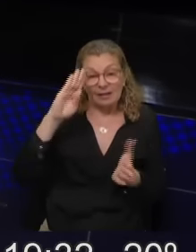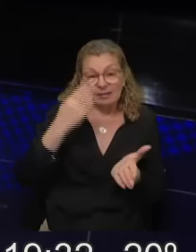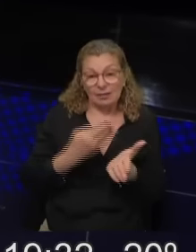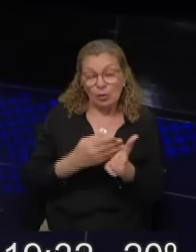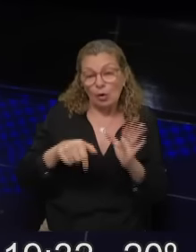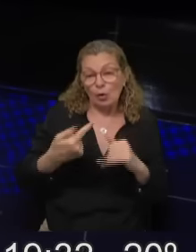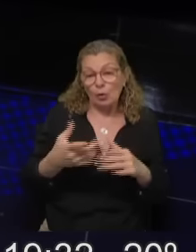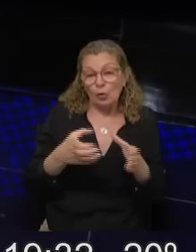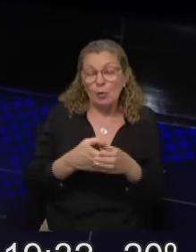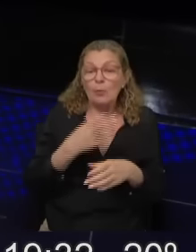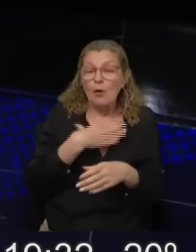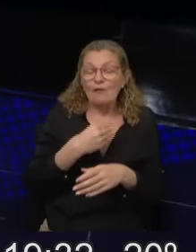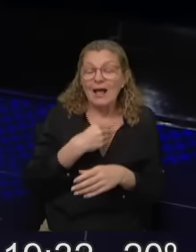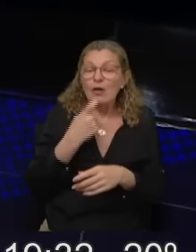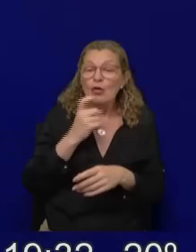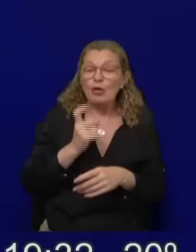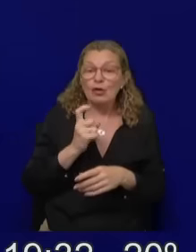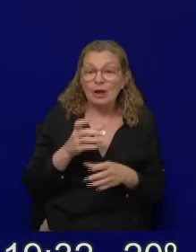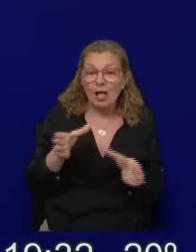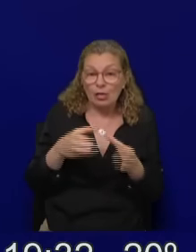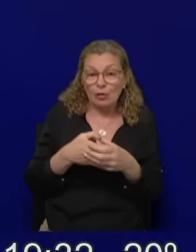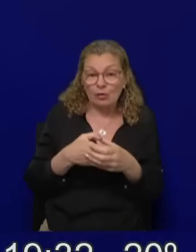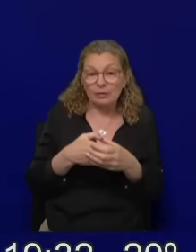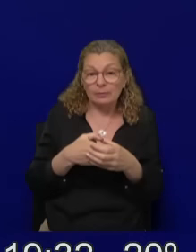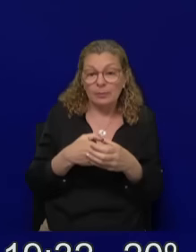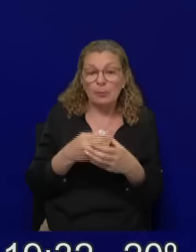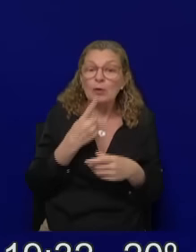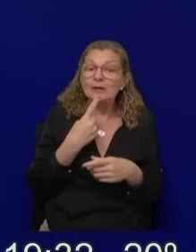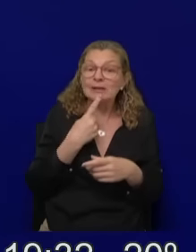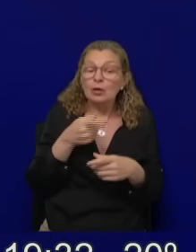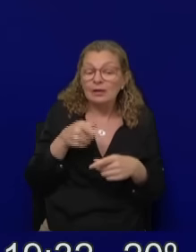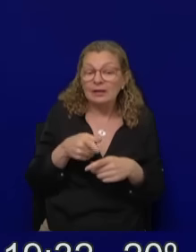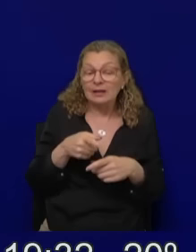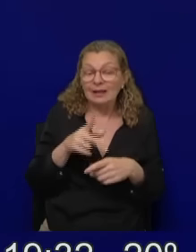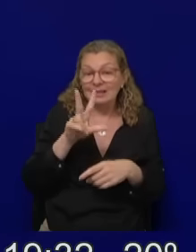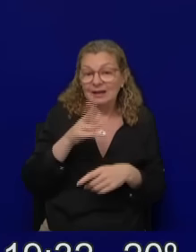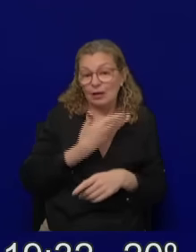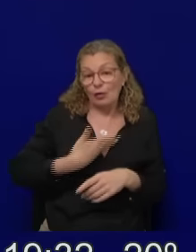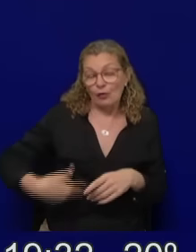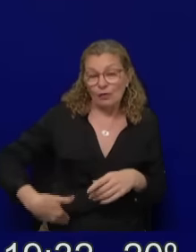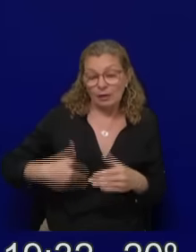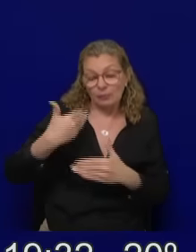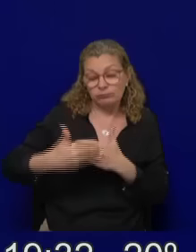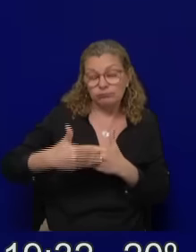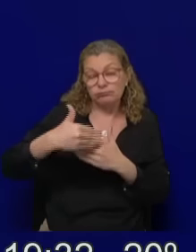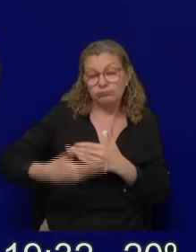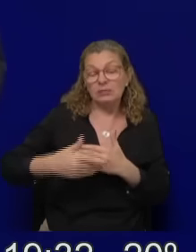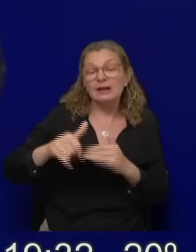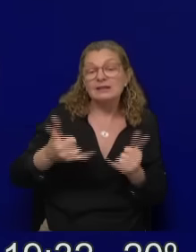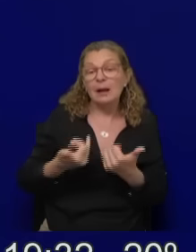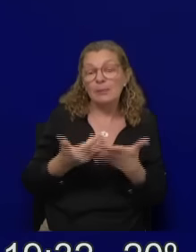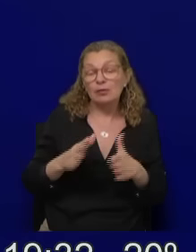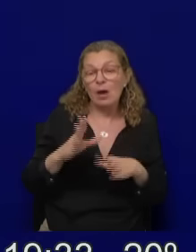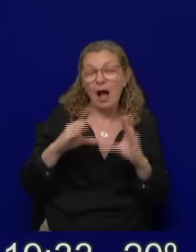los partidos colorado y nacional dominaban el espectro político. Así ocurrió en 3 gobiernos sucesivos, pero ya se empezó a hablar